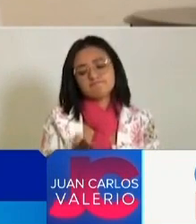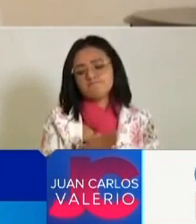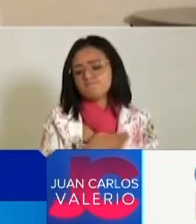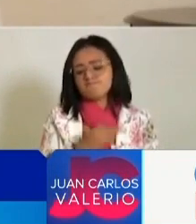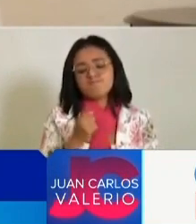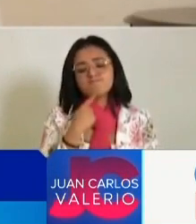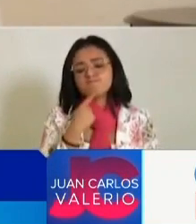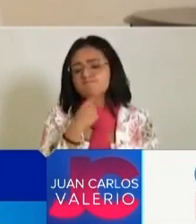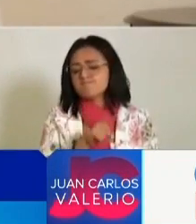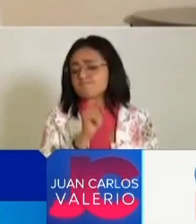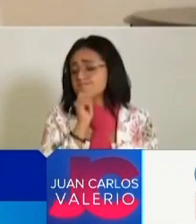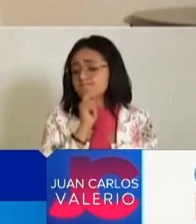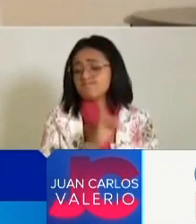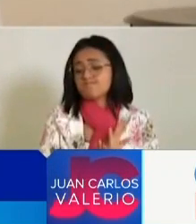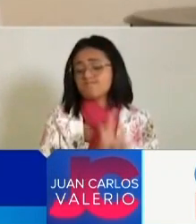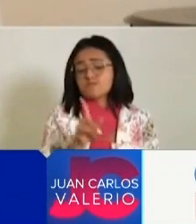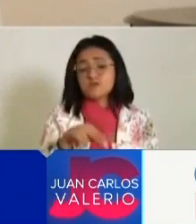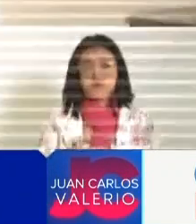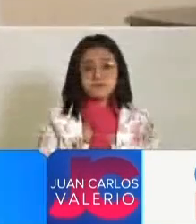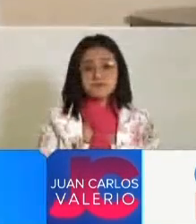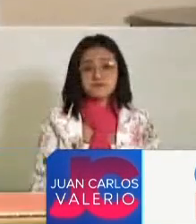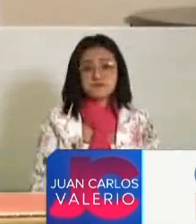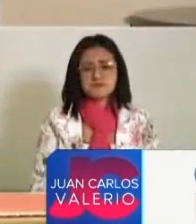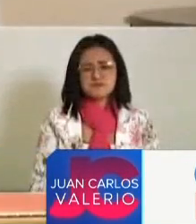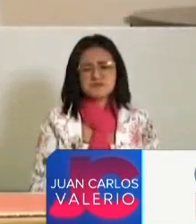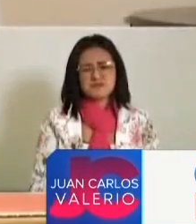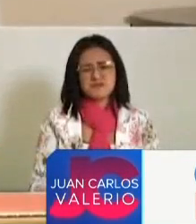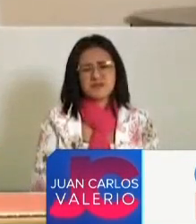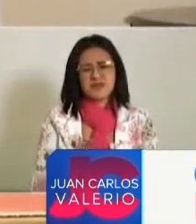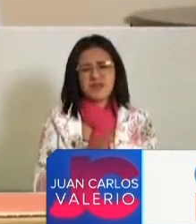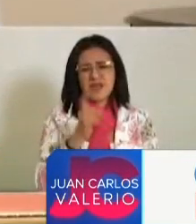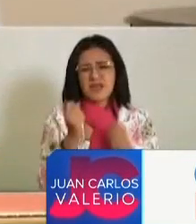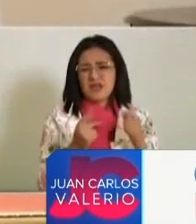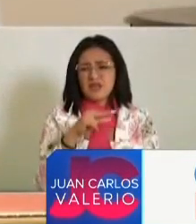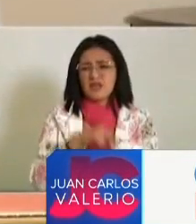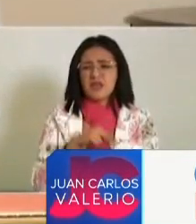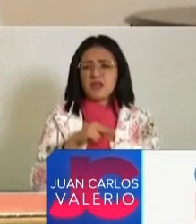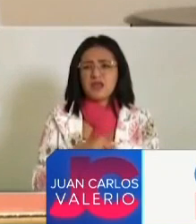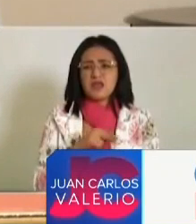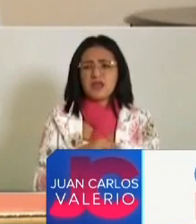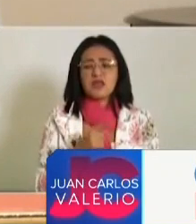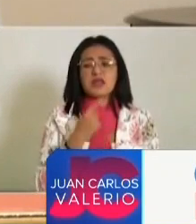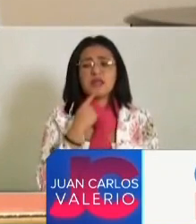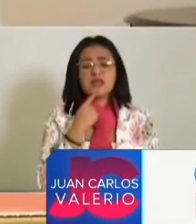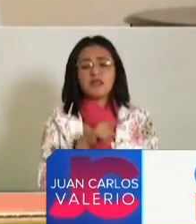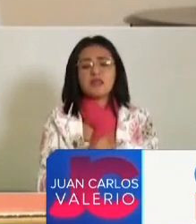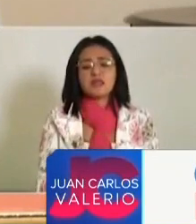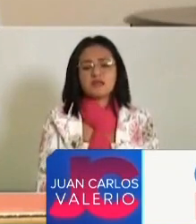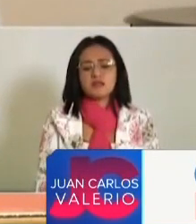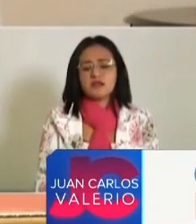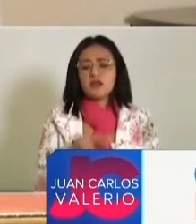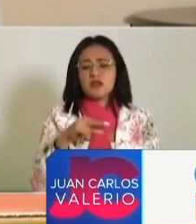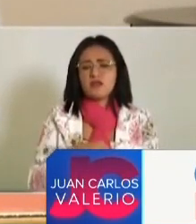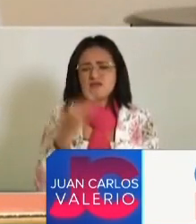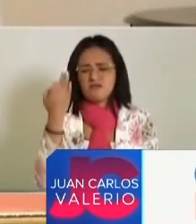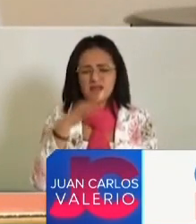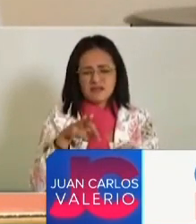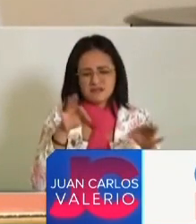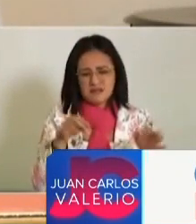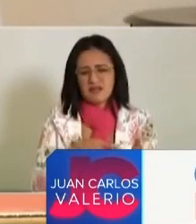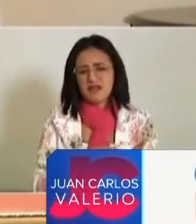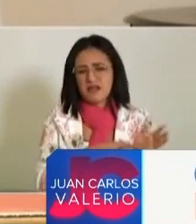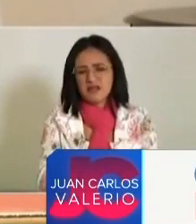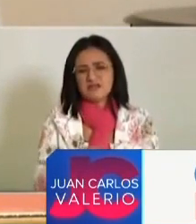pues que presente la denuncia correspondiente al doctor. ¿Cómo es que algún doctor se atreve a presentar una denuncia, un documento